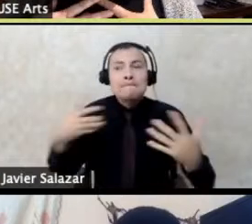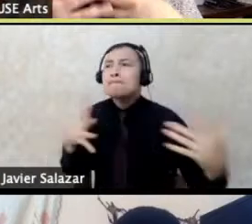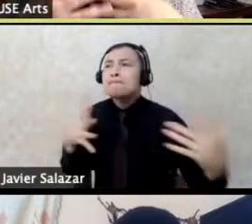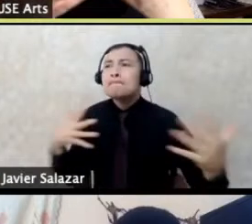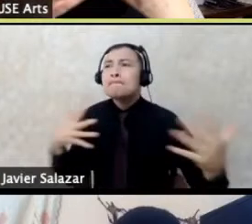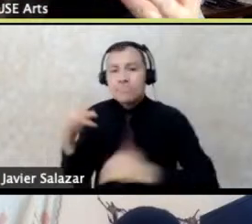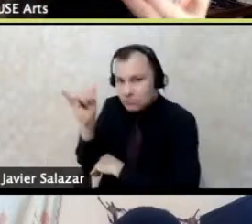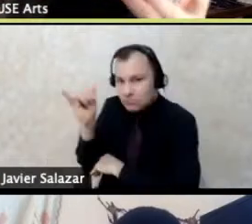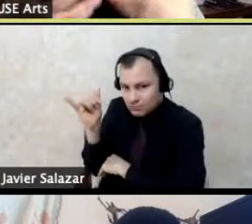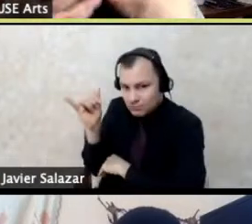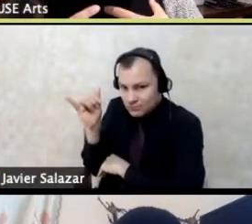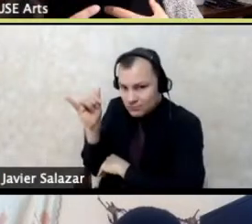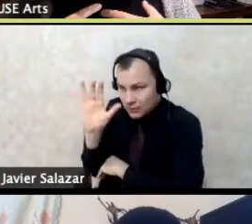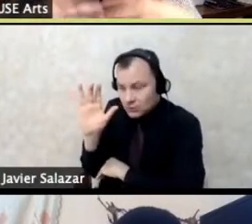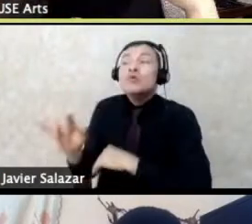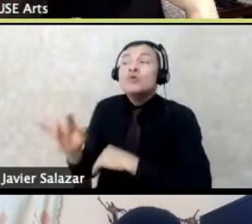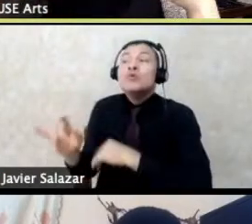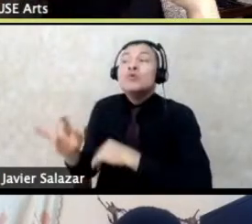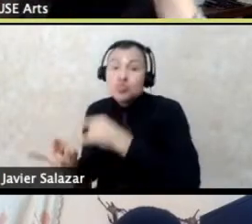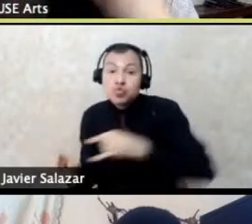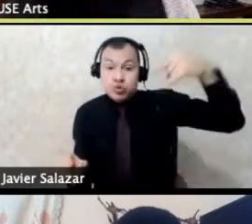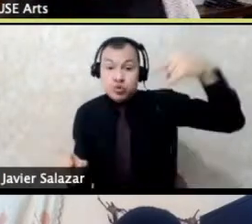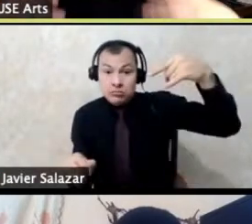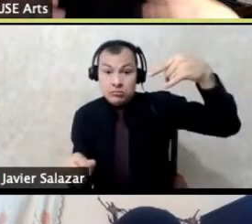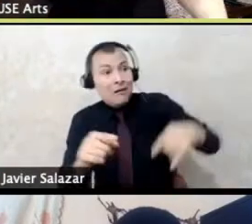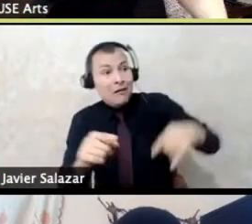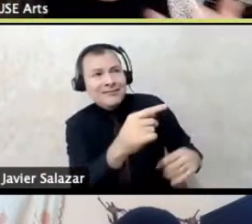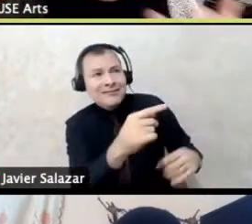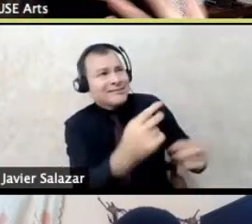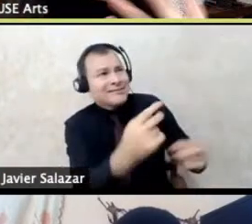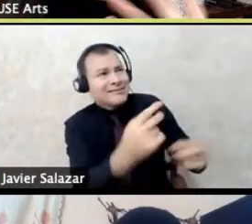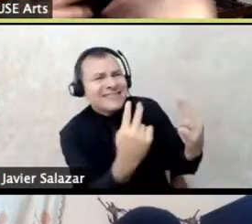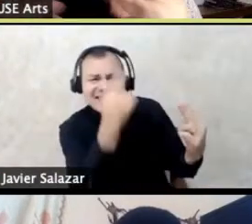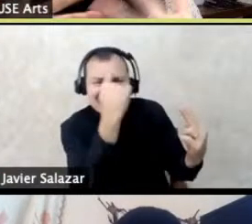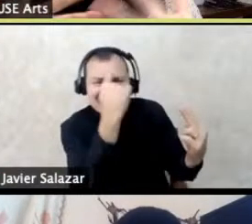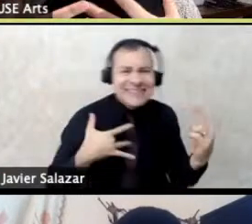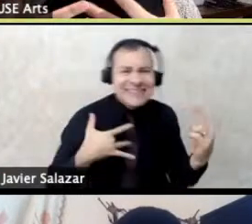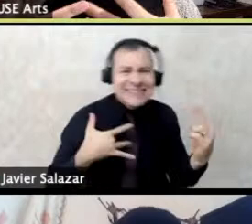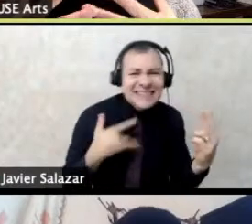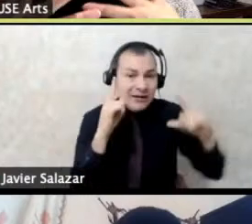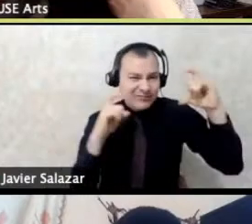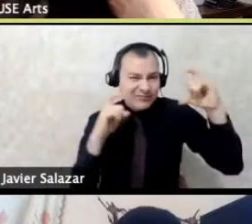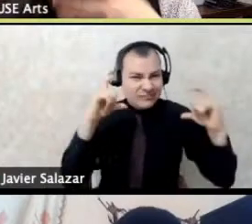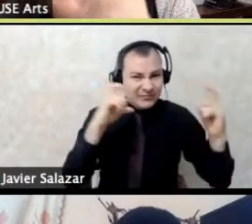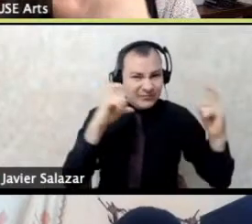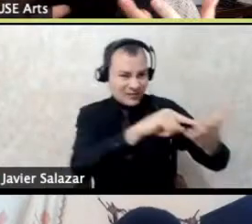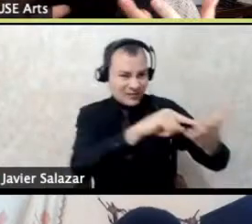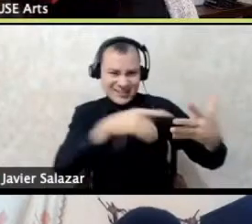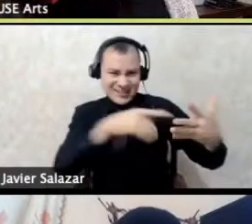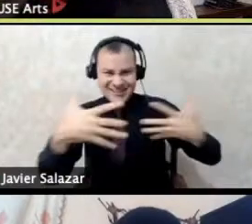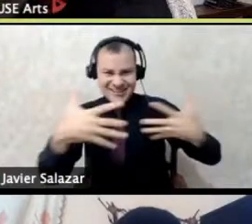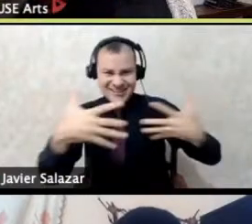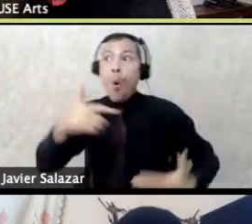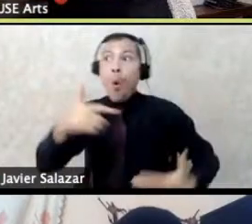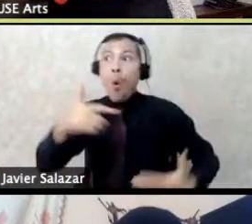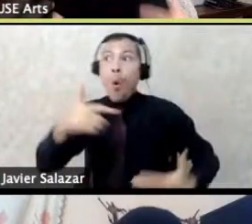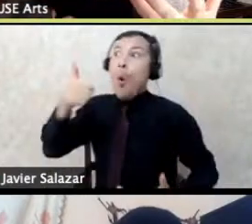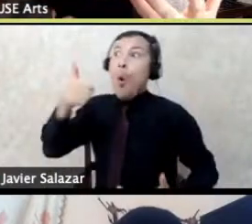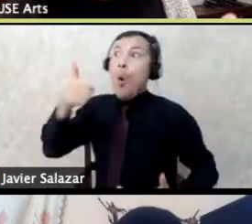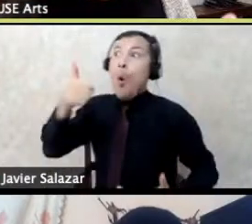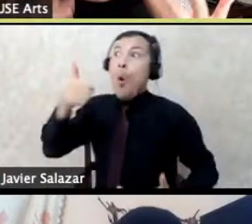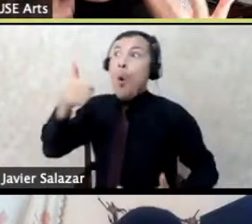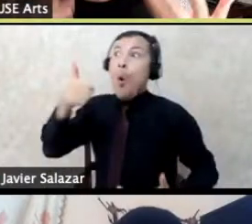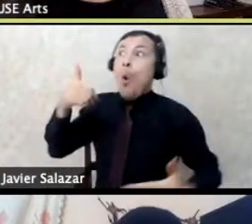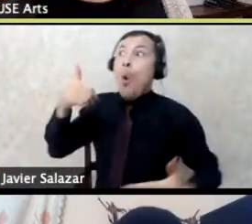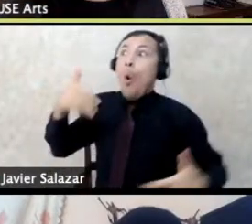deja a nosotros a través de sus movimientos, de sus gestos. Nosotros estábamos perdiéndonos de toda esa parte tan